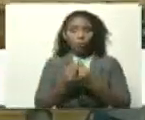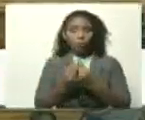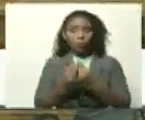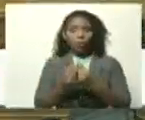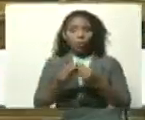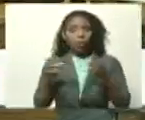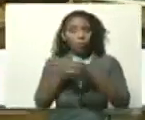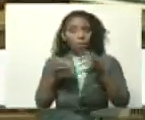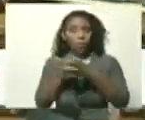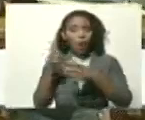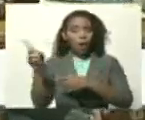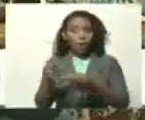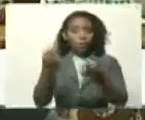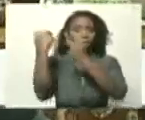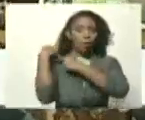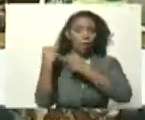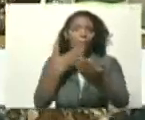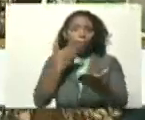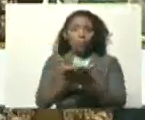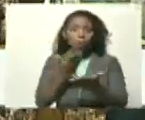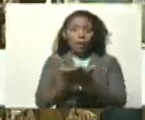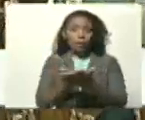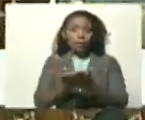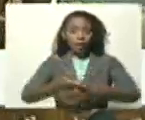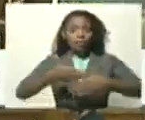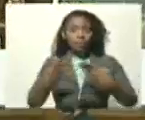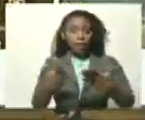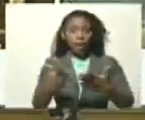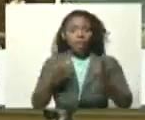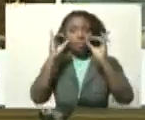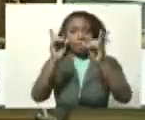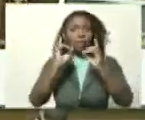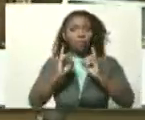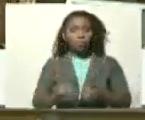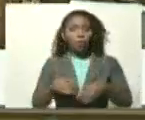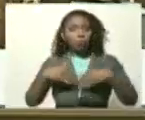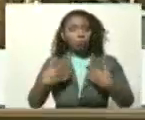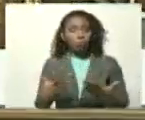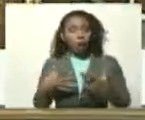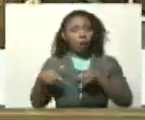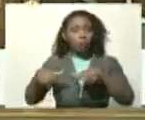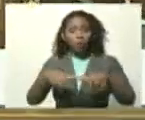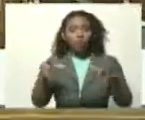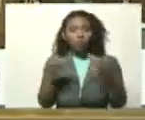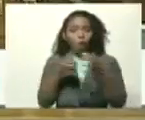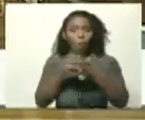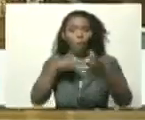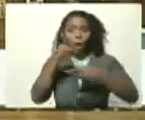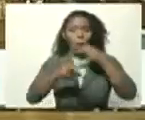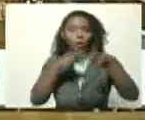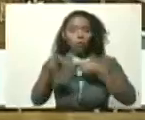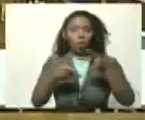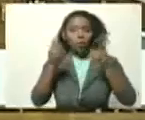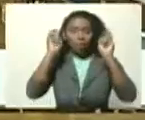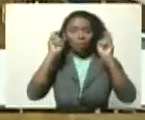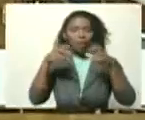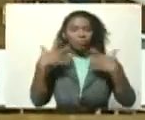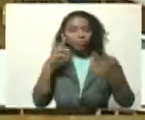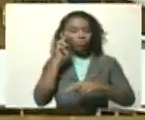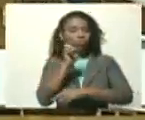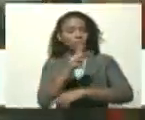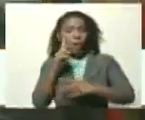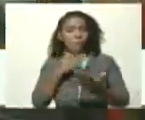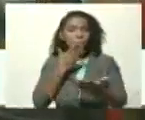quien sea el encargado de presentar la propuesta o la decisión de estos partidos políticos conforme a lo que tiene que ver con